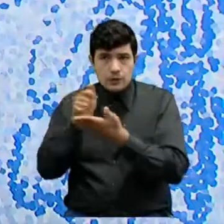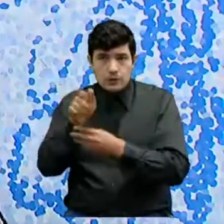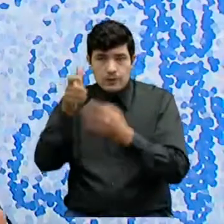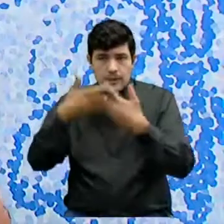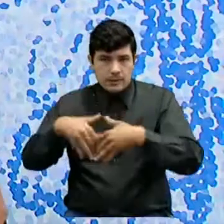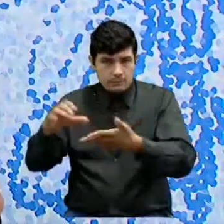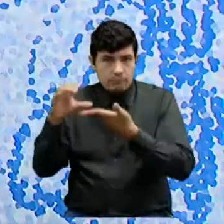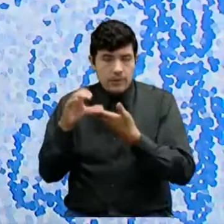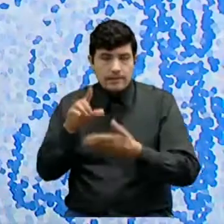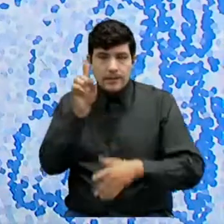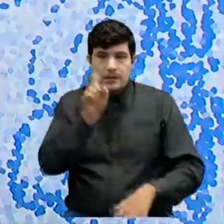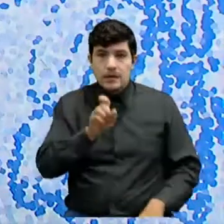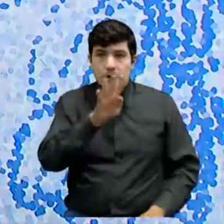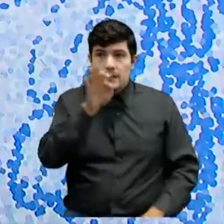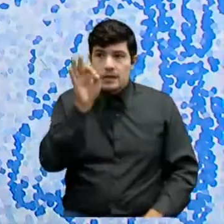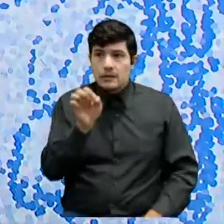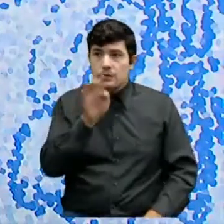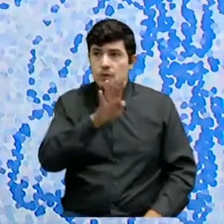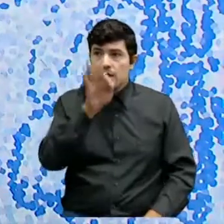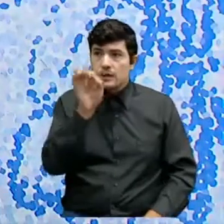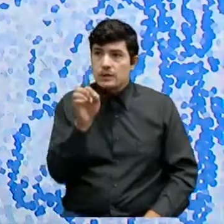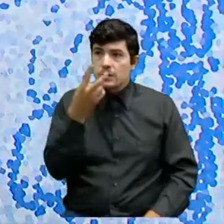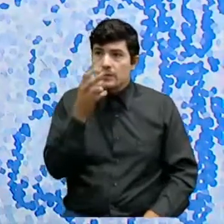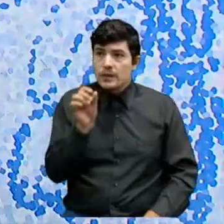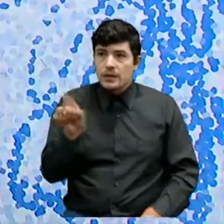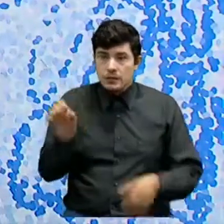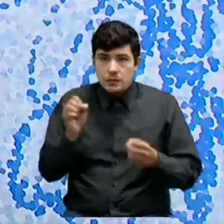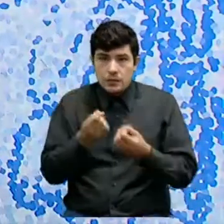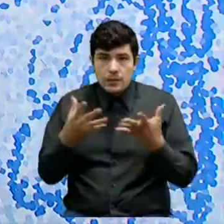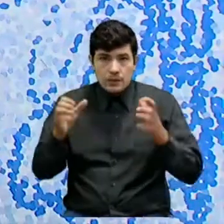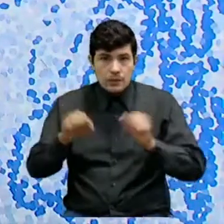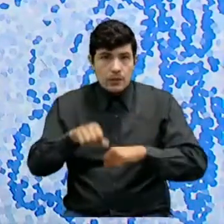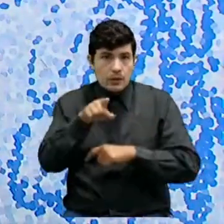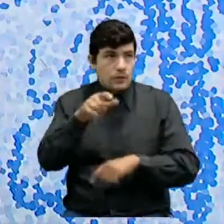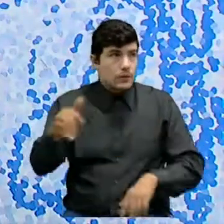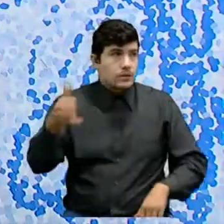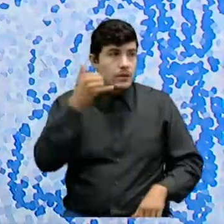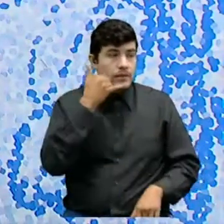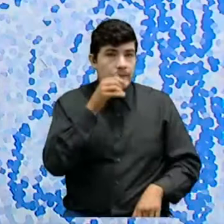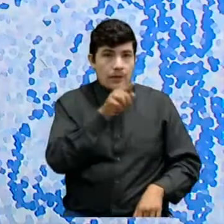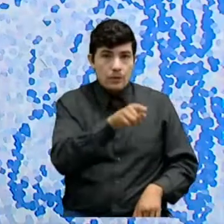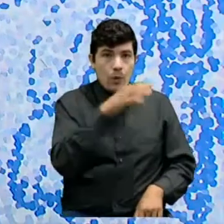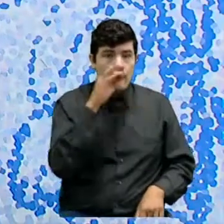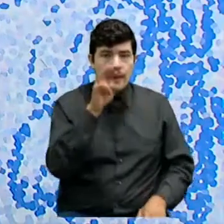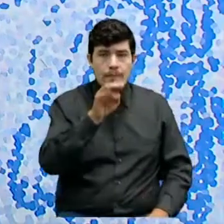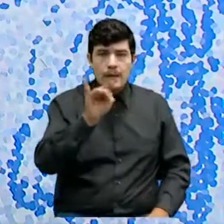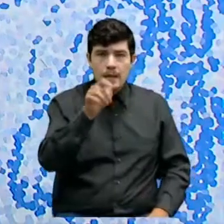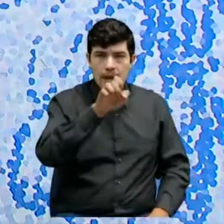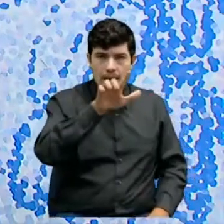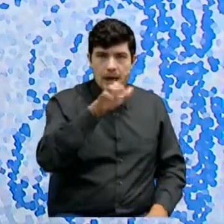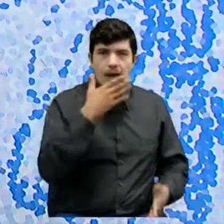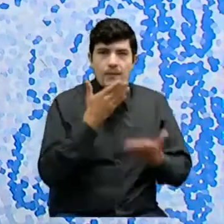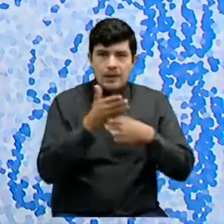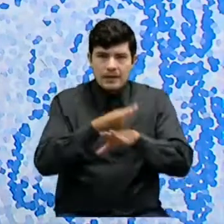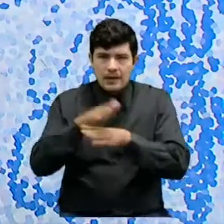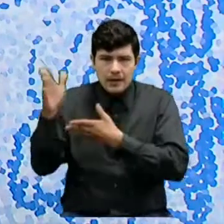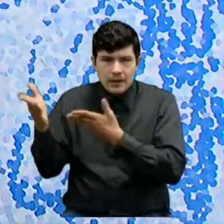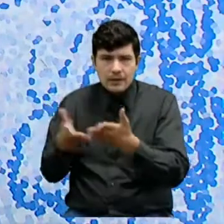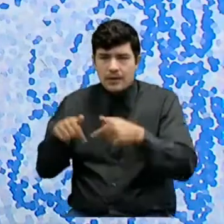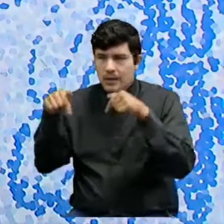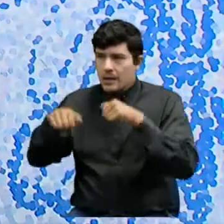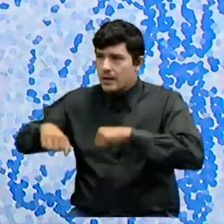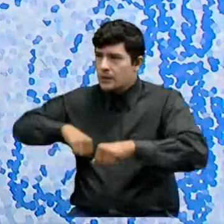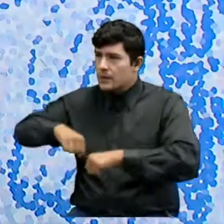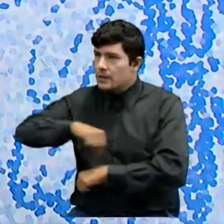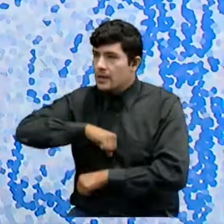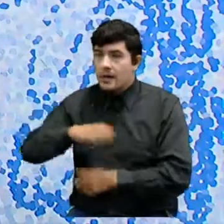310-245-8548 y 648-4820 son nuestras líneas. Don Miguel, muy buenas tardes y bienvenido a Tú en Derecho. Muy buenas tardes,